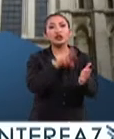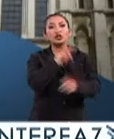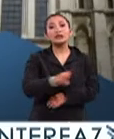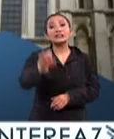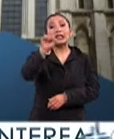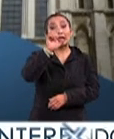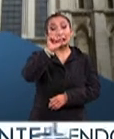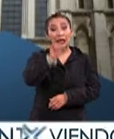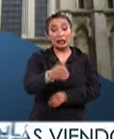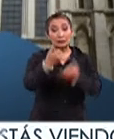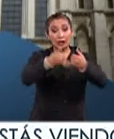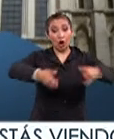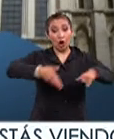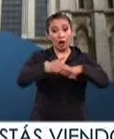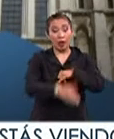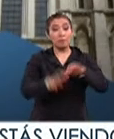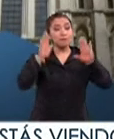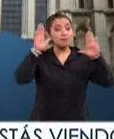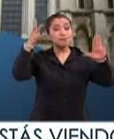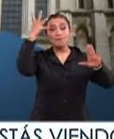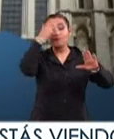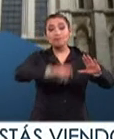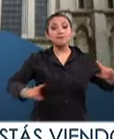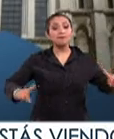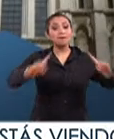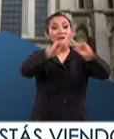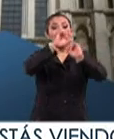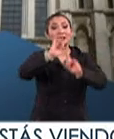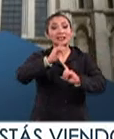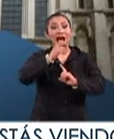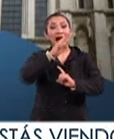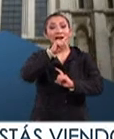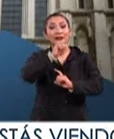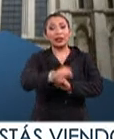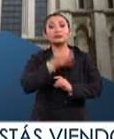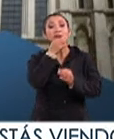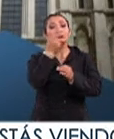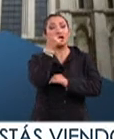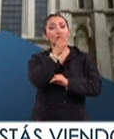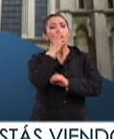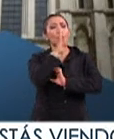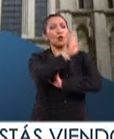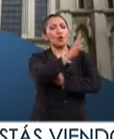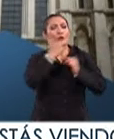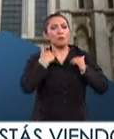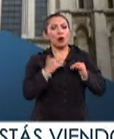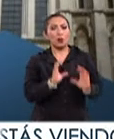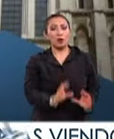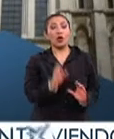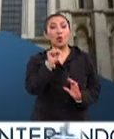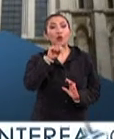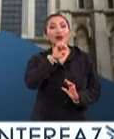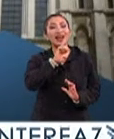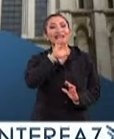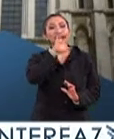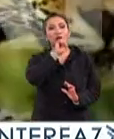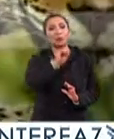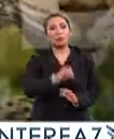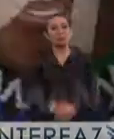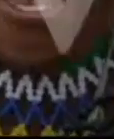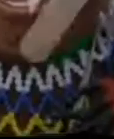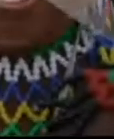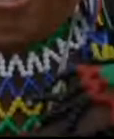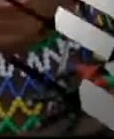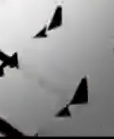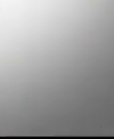En 1260 se inaugura la espectacular Catedral de Chartres, declarada Patrimonio de la Humanidad por la UNESCO.